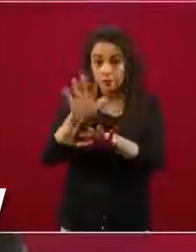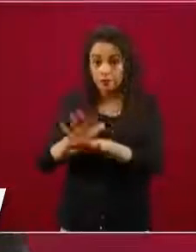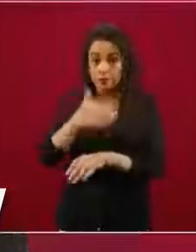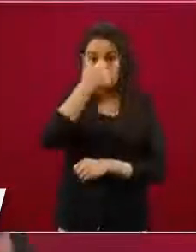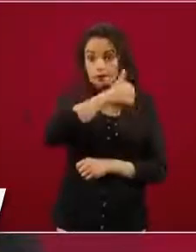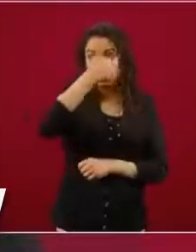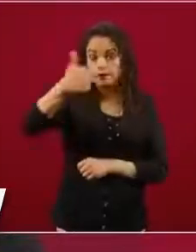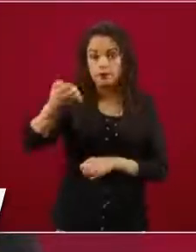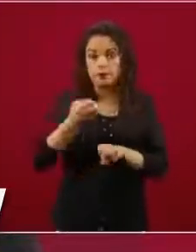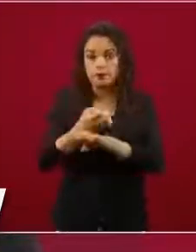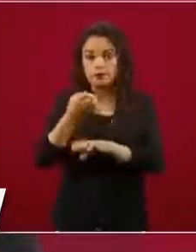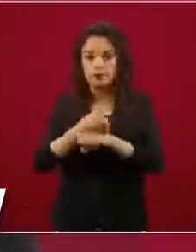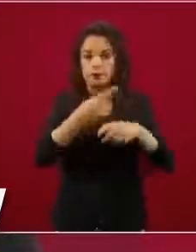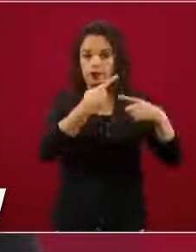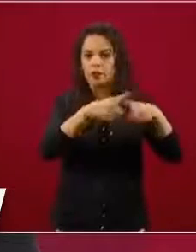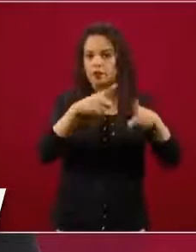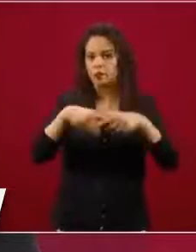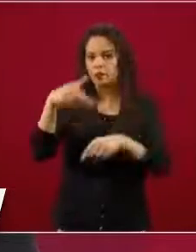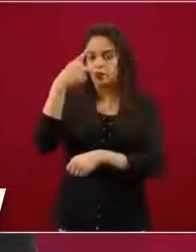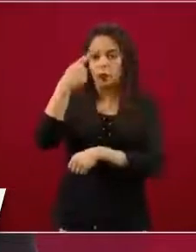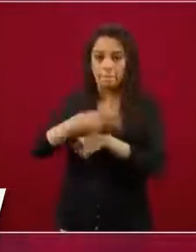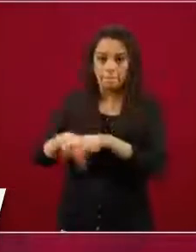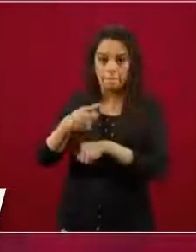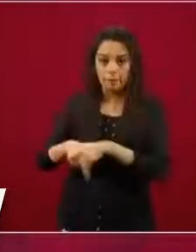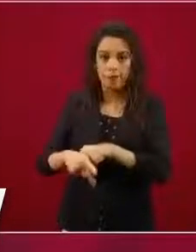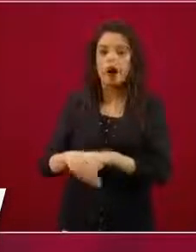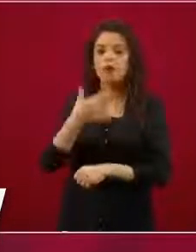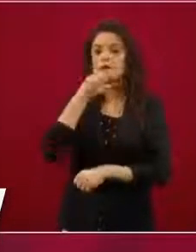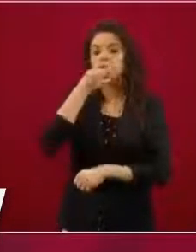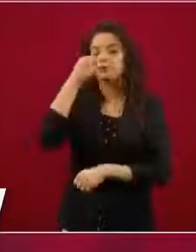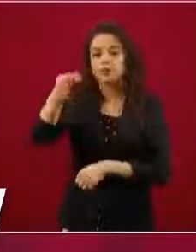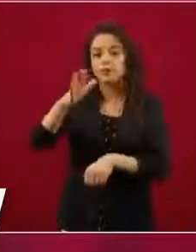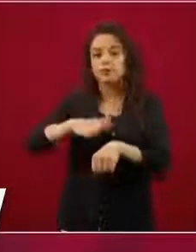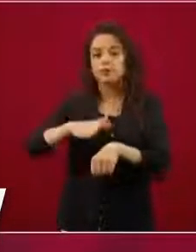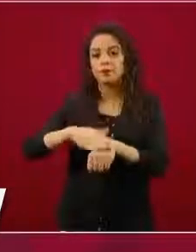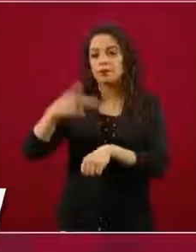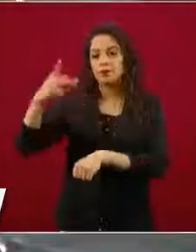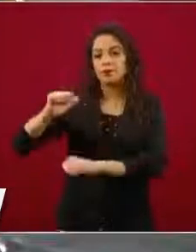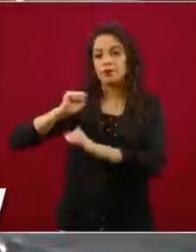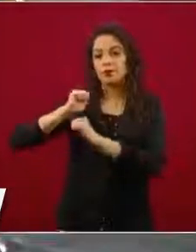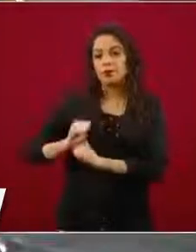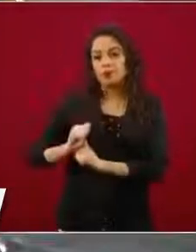federativa serán comunicadas a sus autoridades estatales y así sucesivamente.